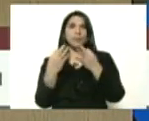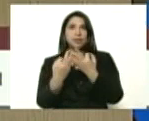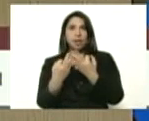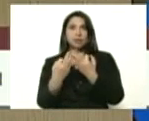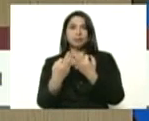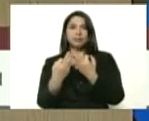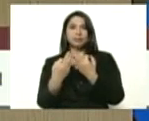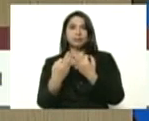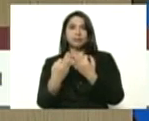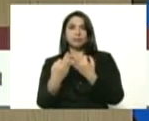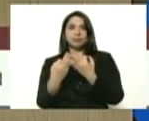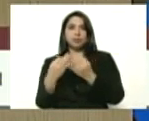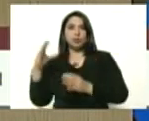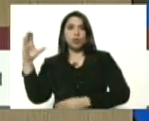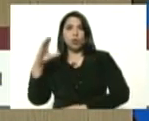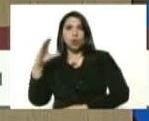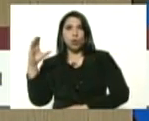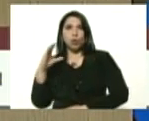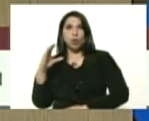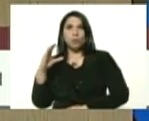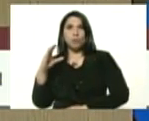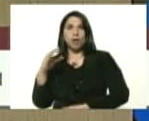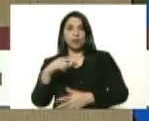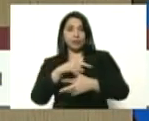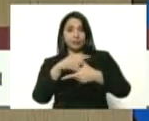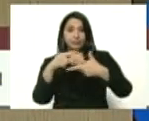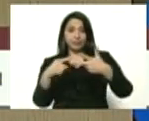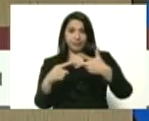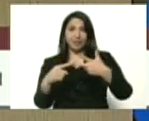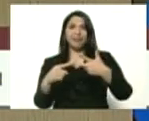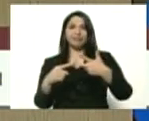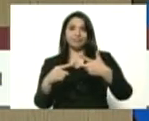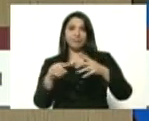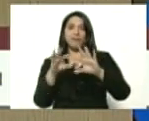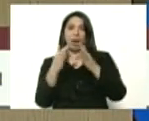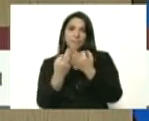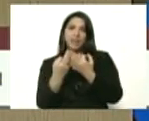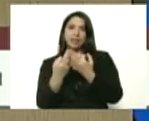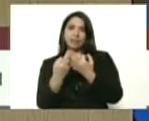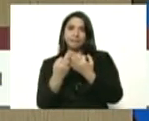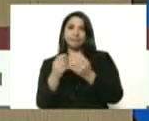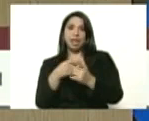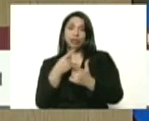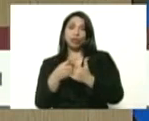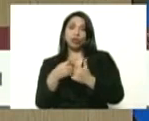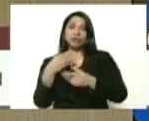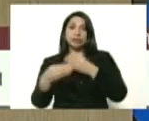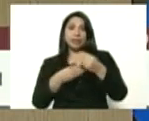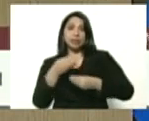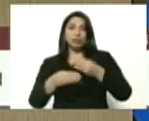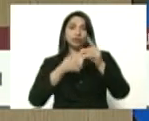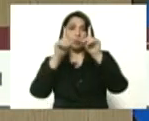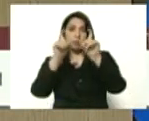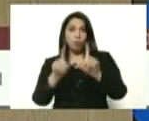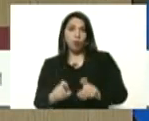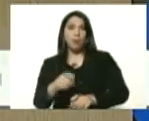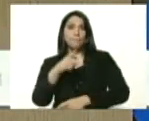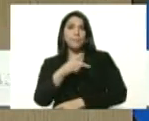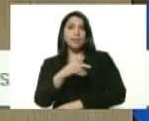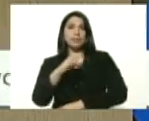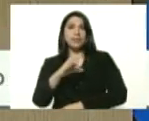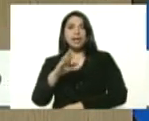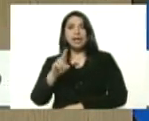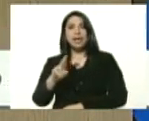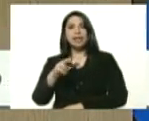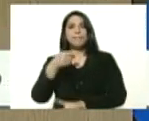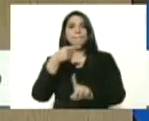de Colombia, los 3 están relacionados, y en consecuencia se le hizo la PCR y dio positivo.